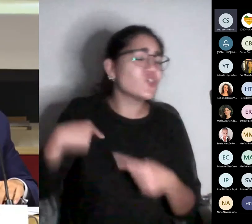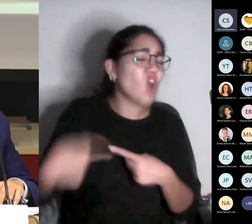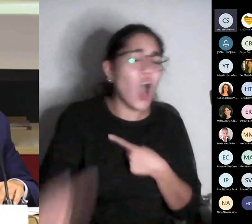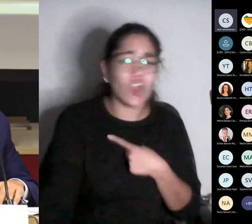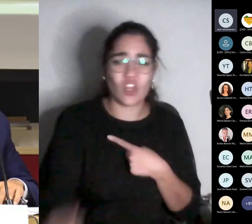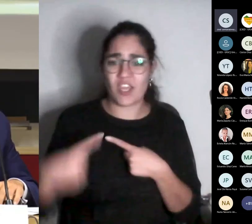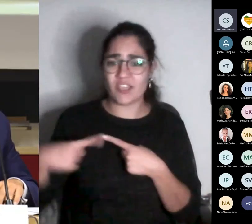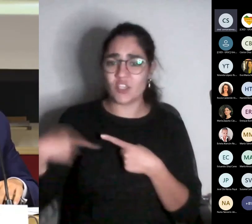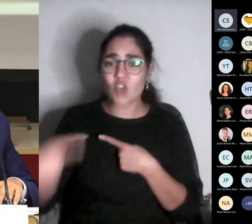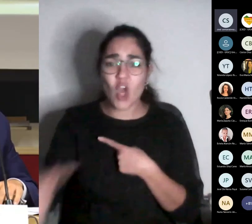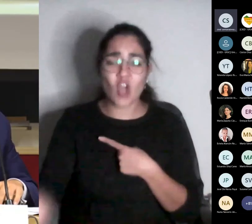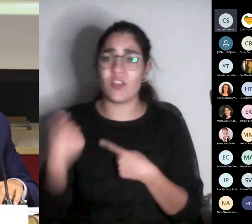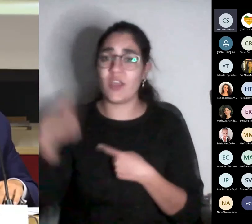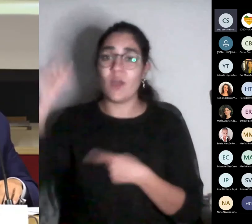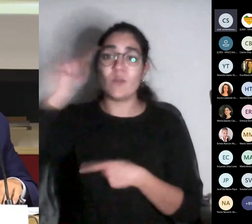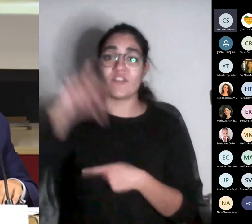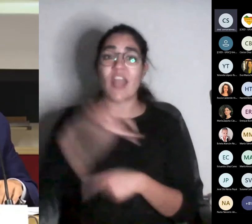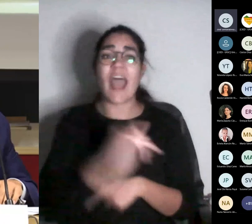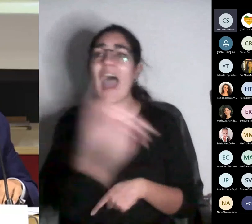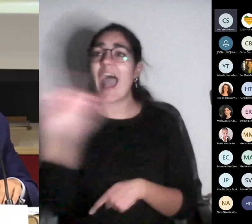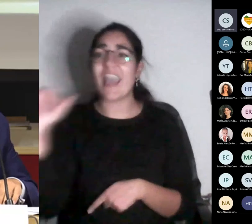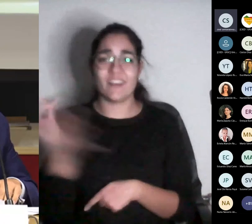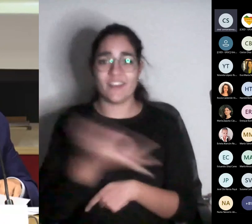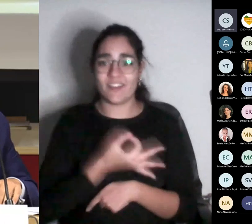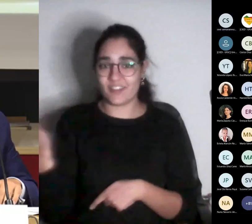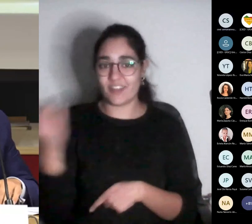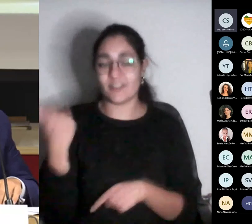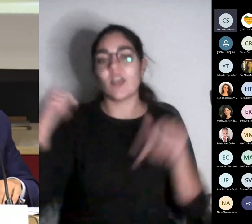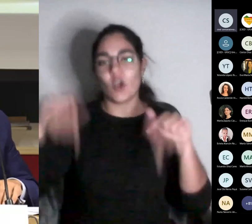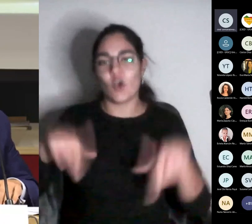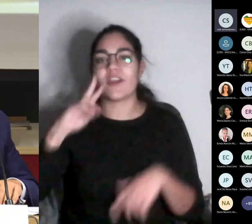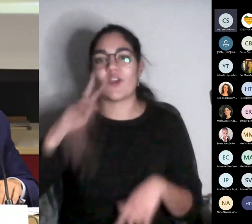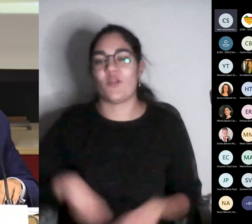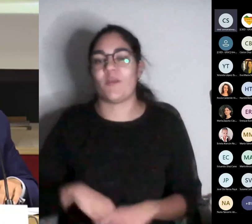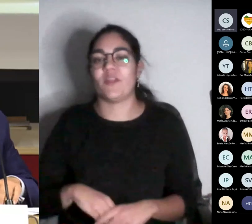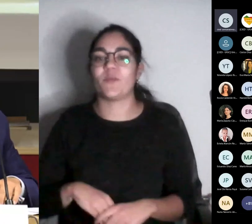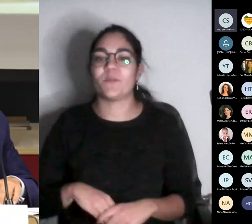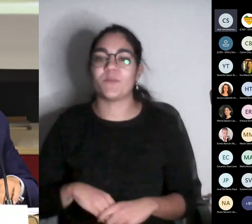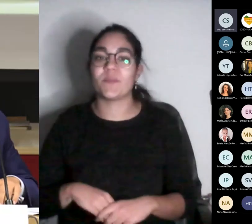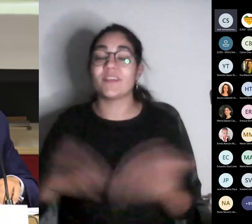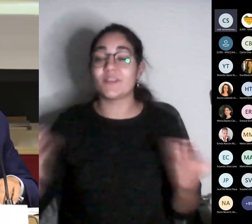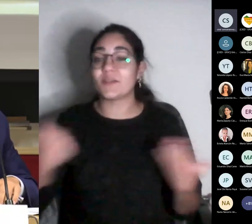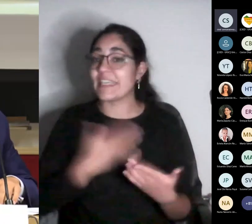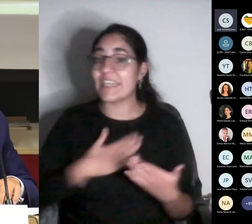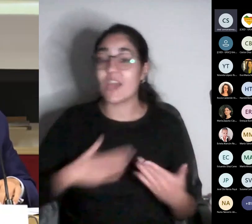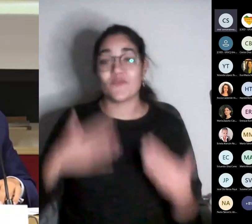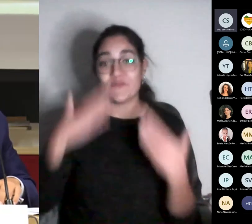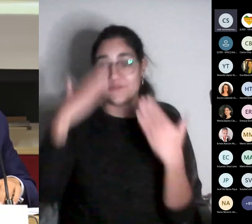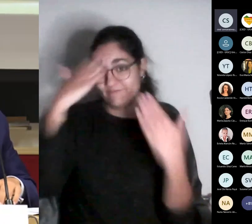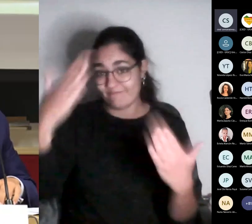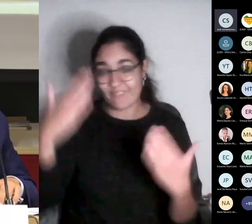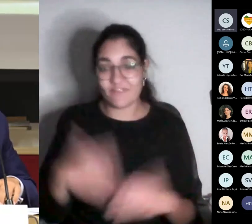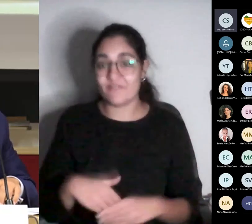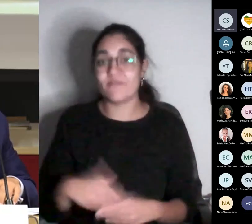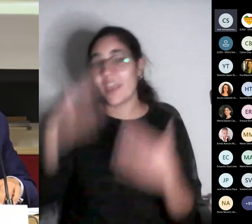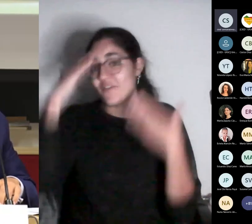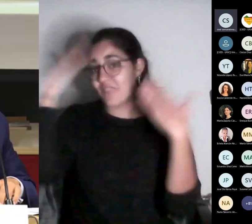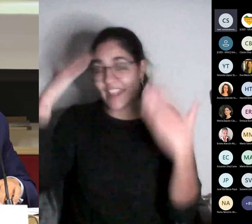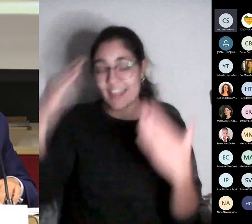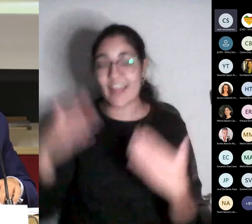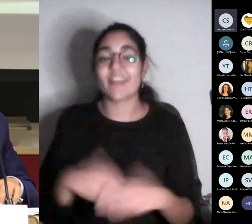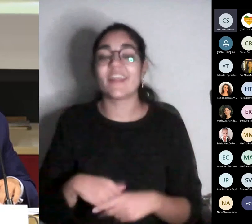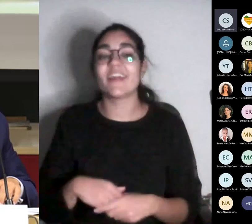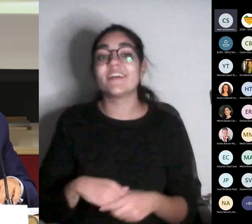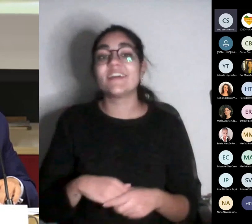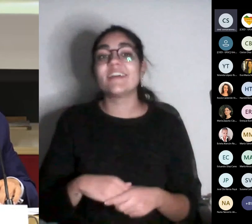esta excelencia que hoy reconocemos. Y por lo tanto, felicitaros y pedir a todos